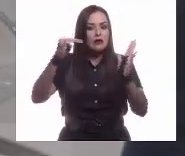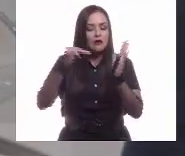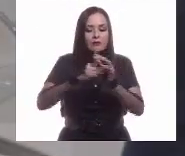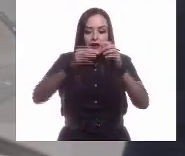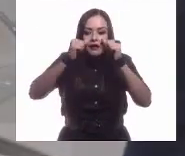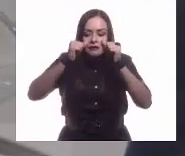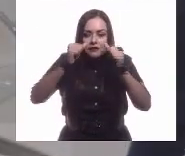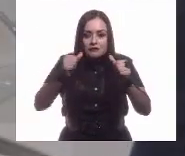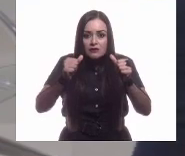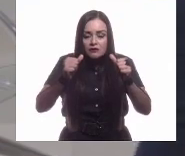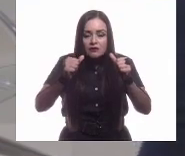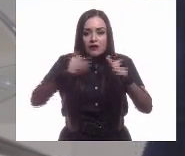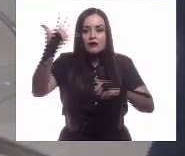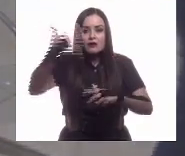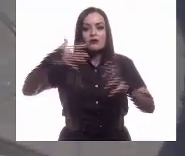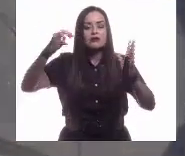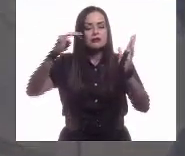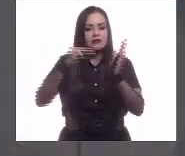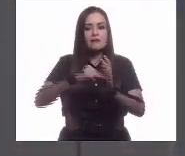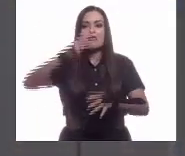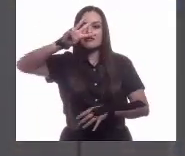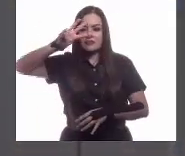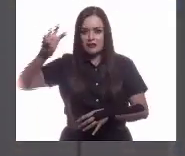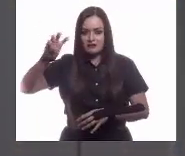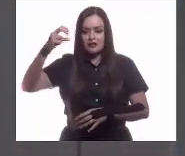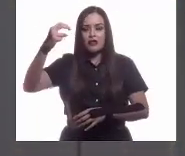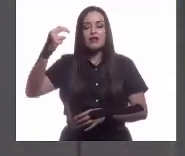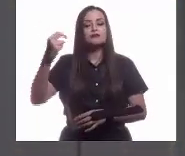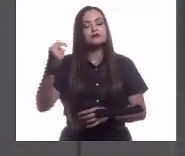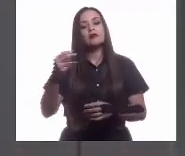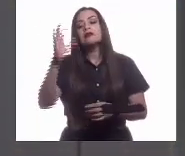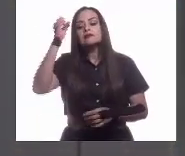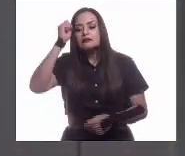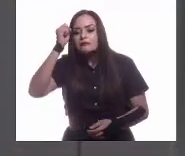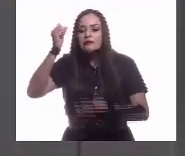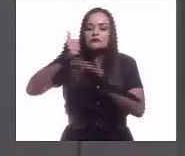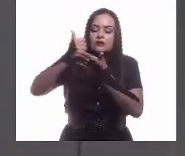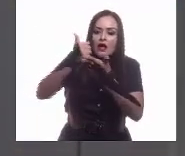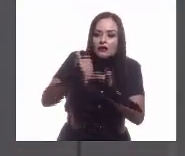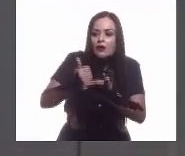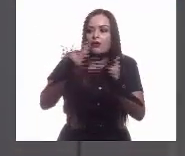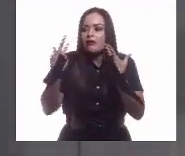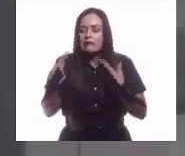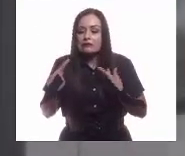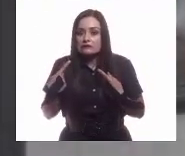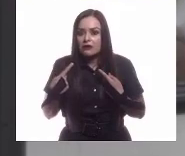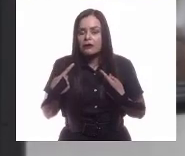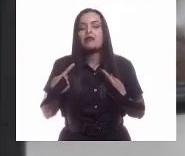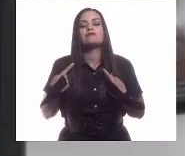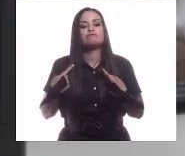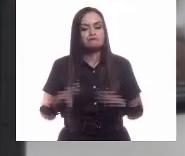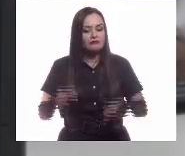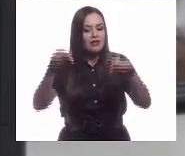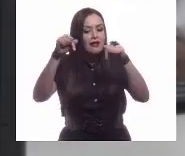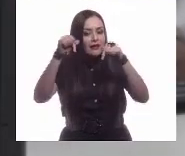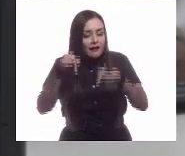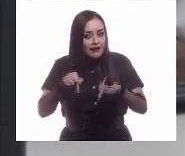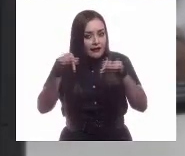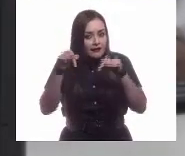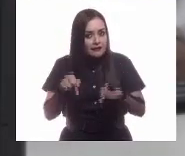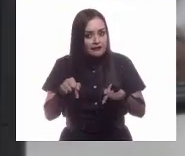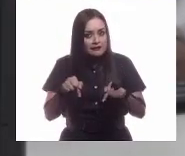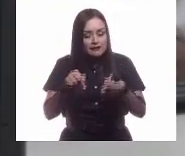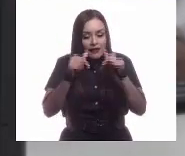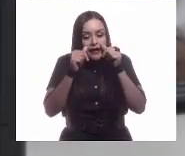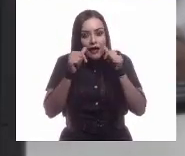con 15,352 servicios e intervenciones. ¿Qué quiere decir esto? Que aquí atendemos